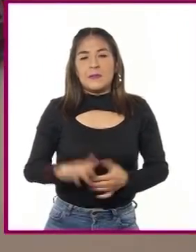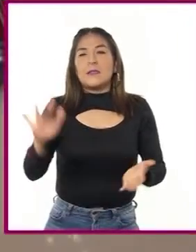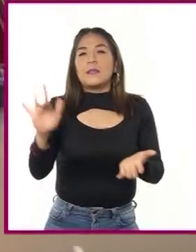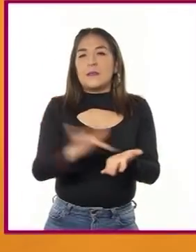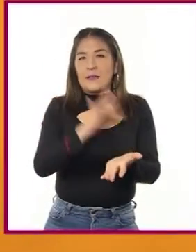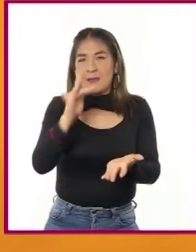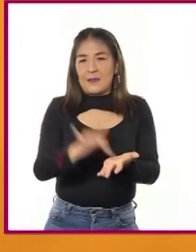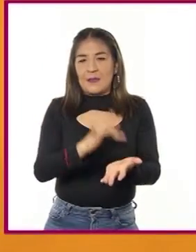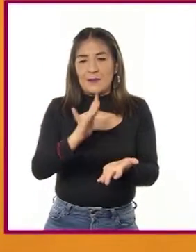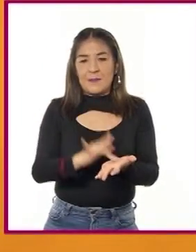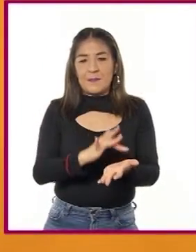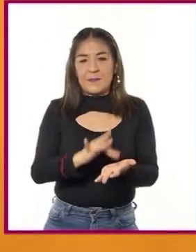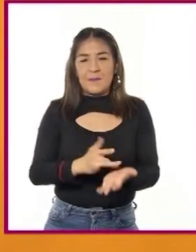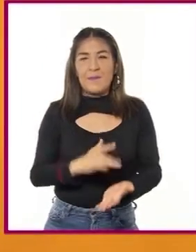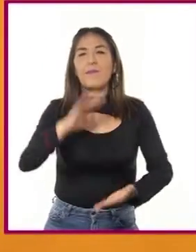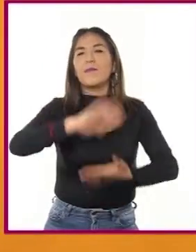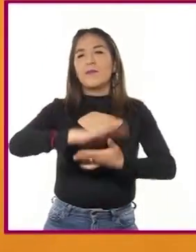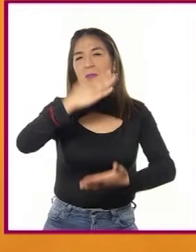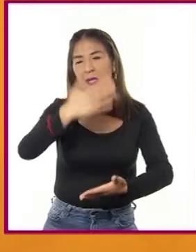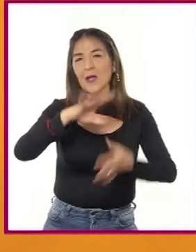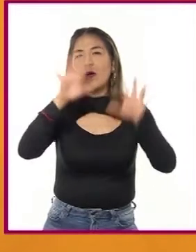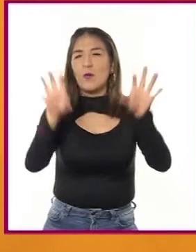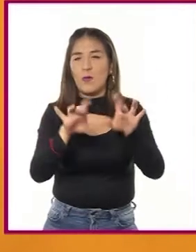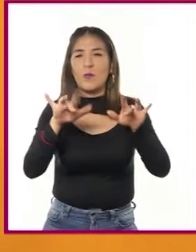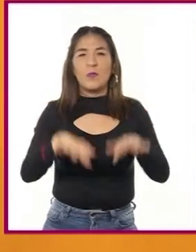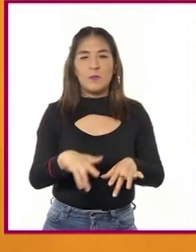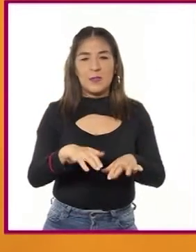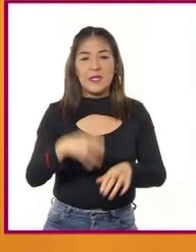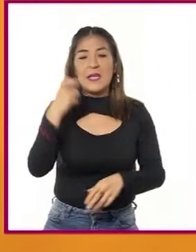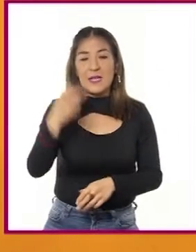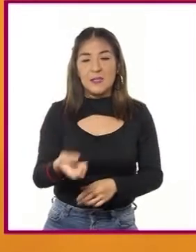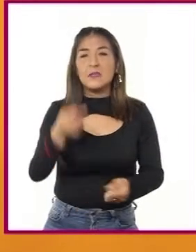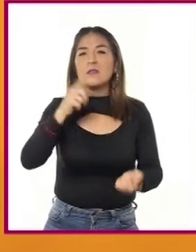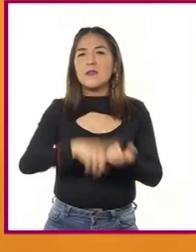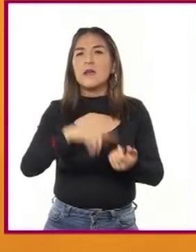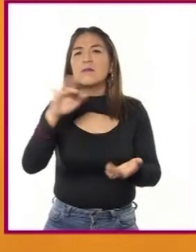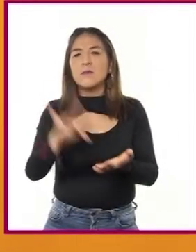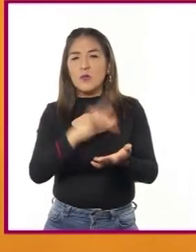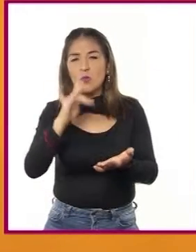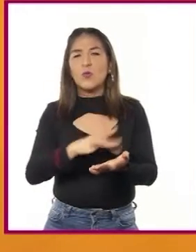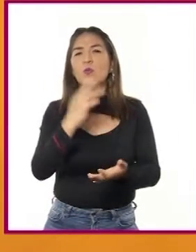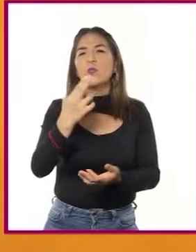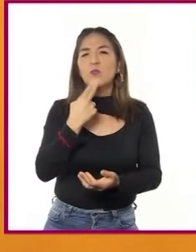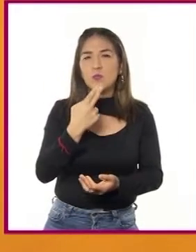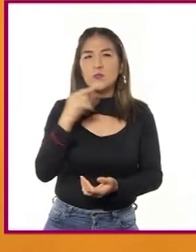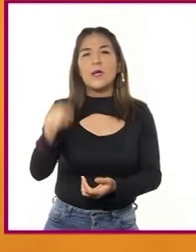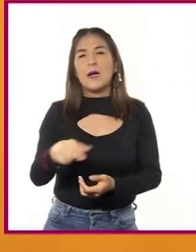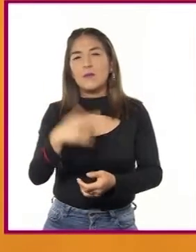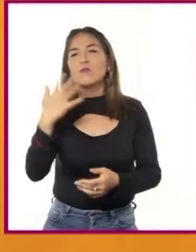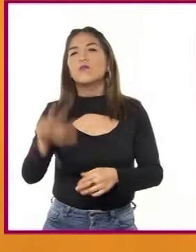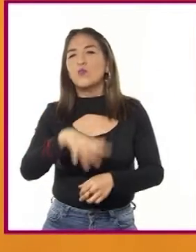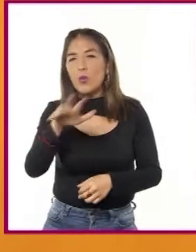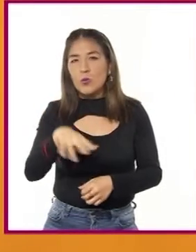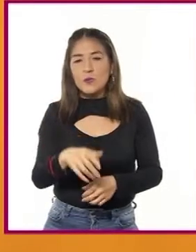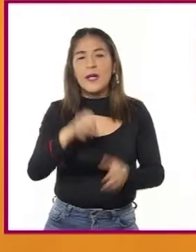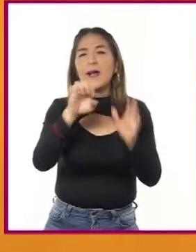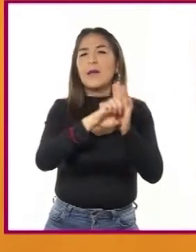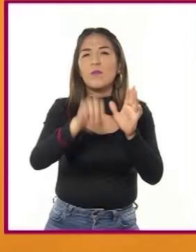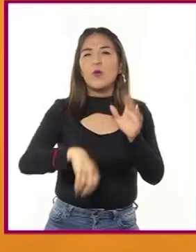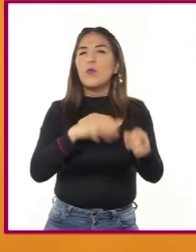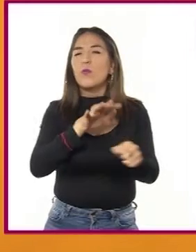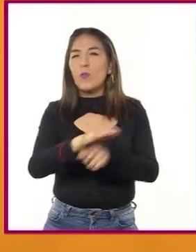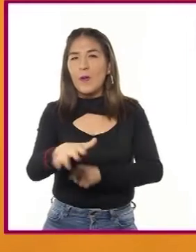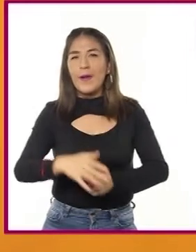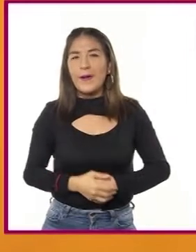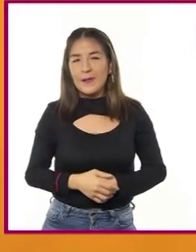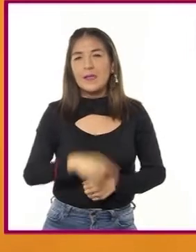tableta, computadora. A través de estos dispositivos podemos emplear herramientas de búsqueda. El ejemplo más claro